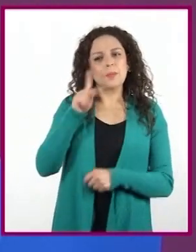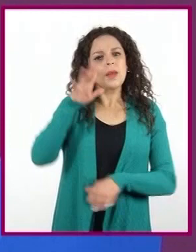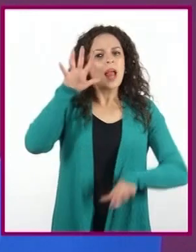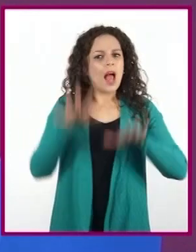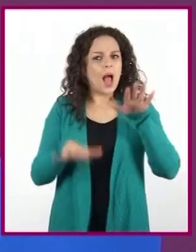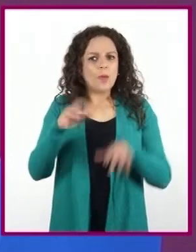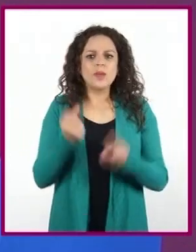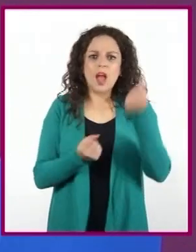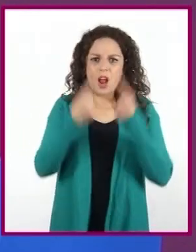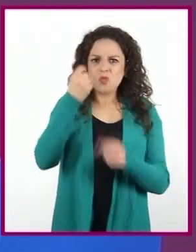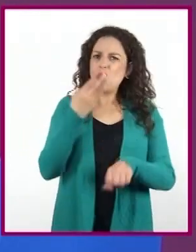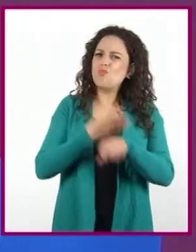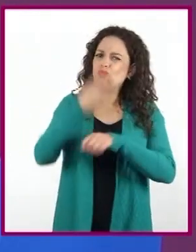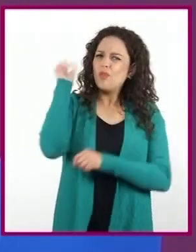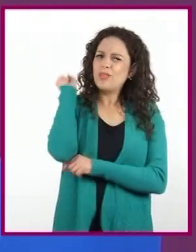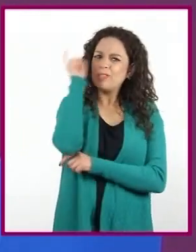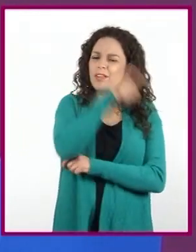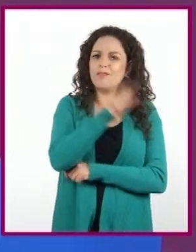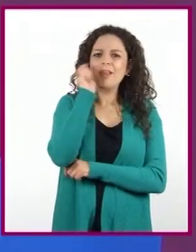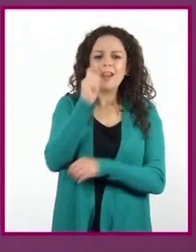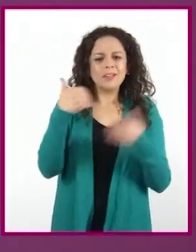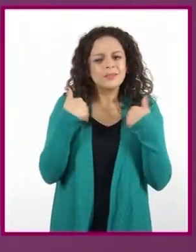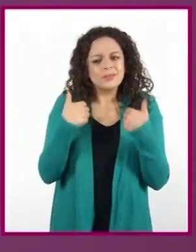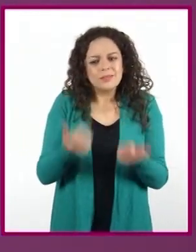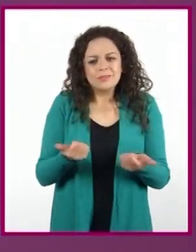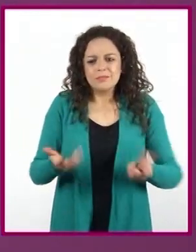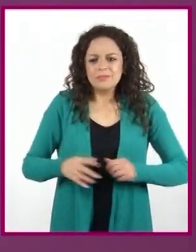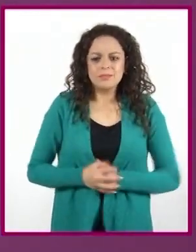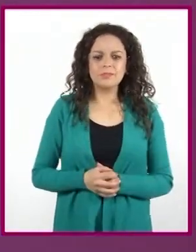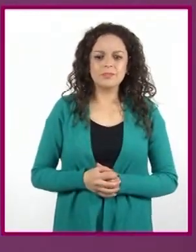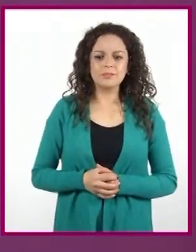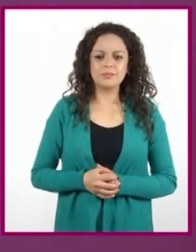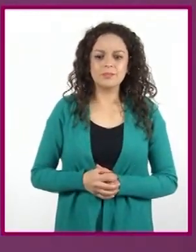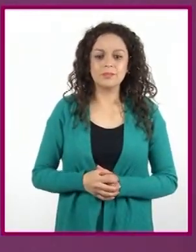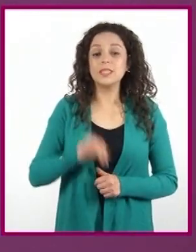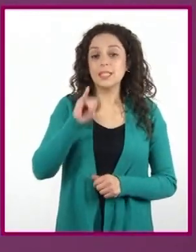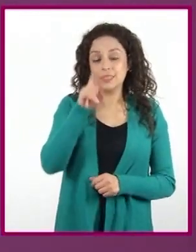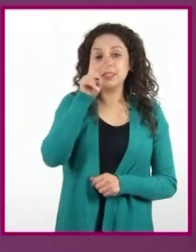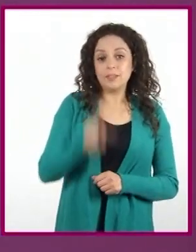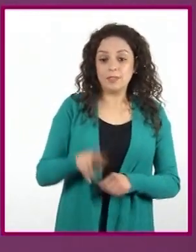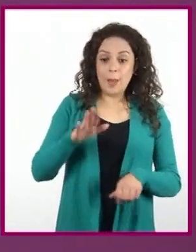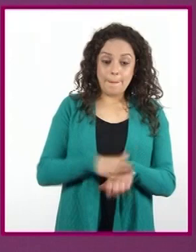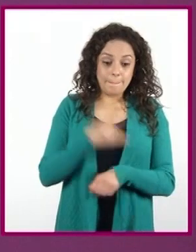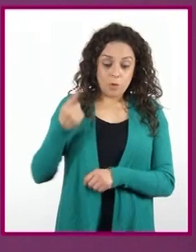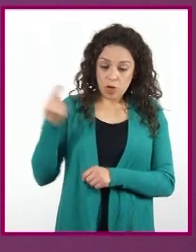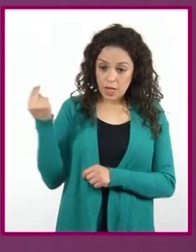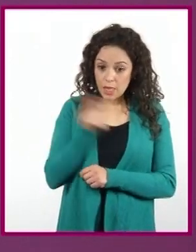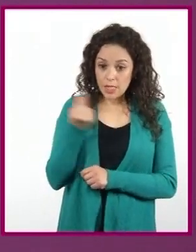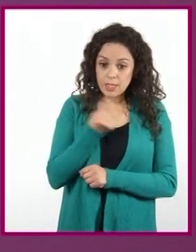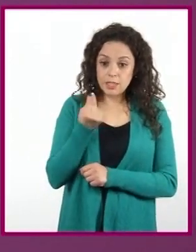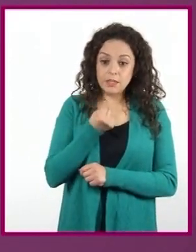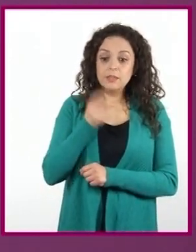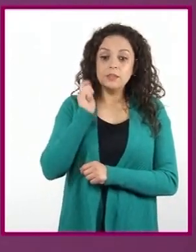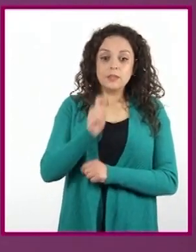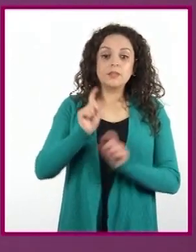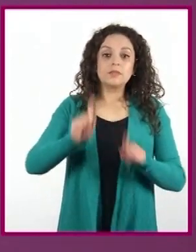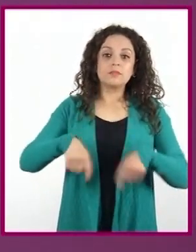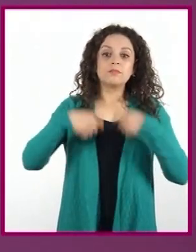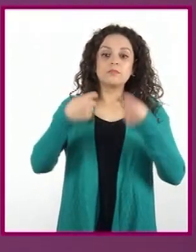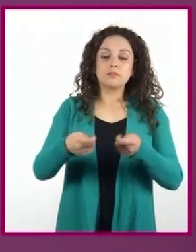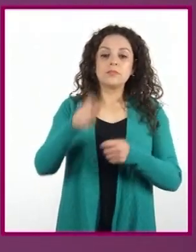son difíciles de entender en su totalidad. Porque también es necesario usar ciertos términos